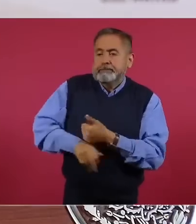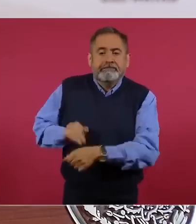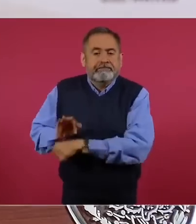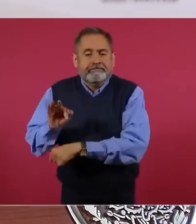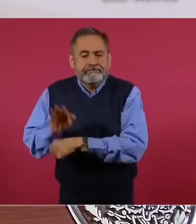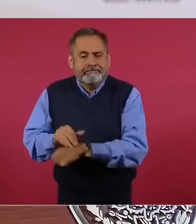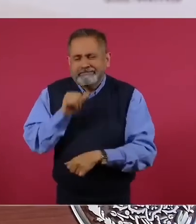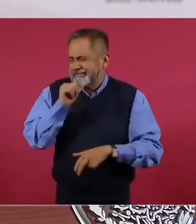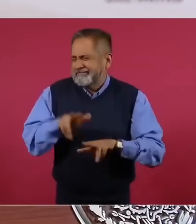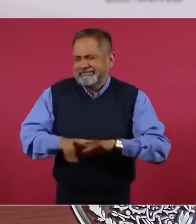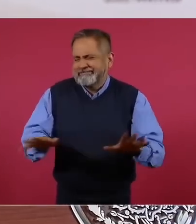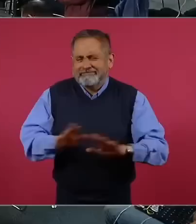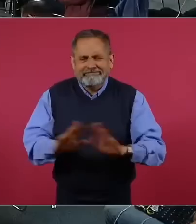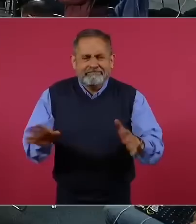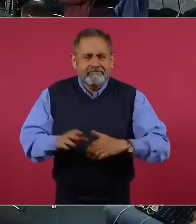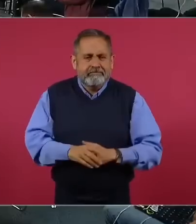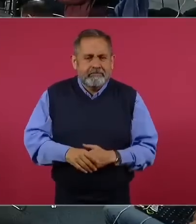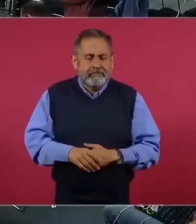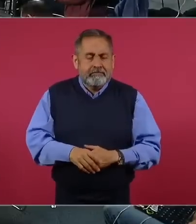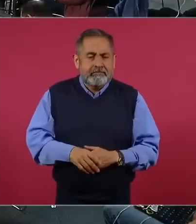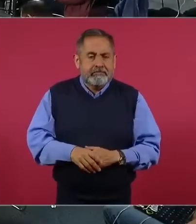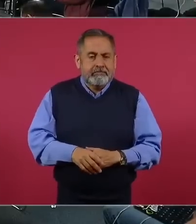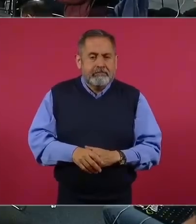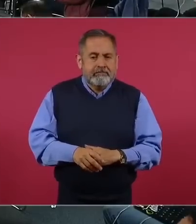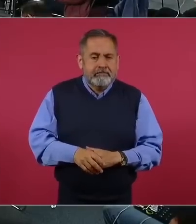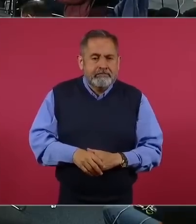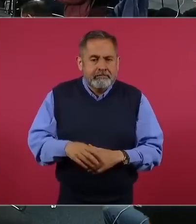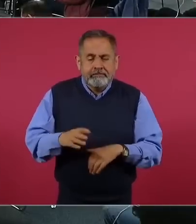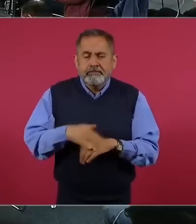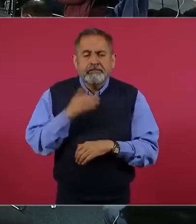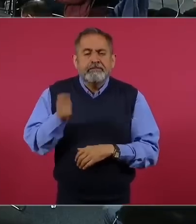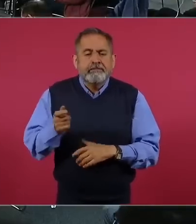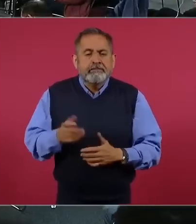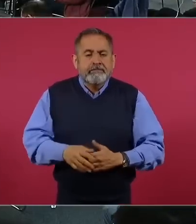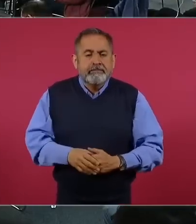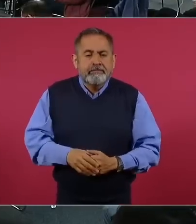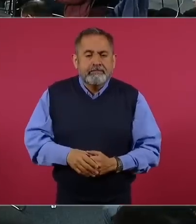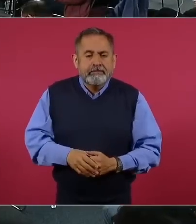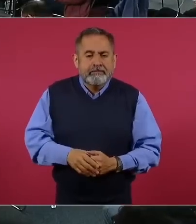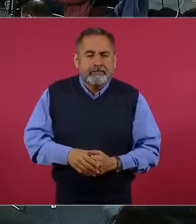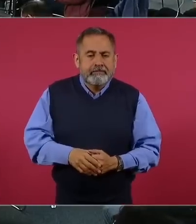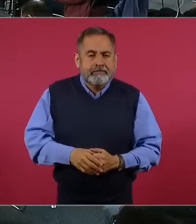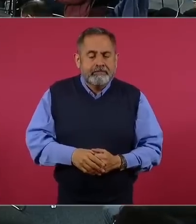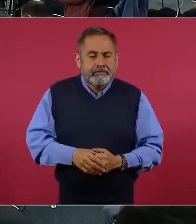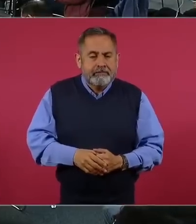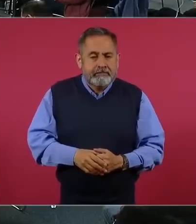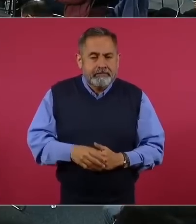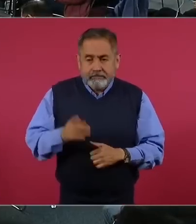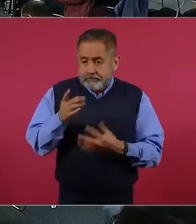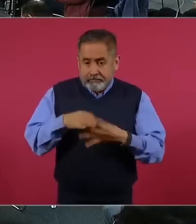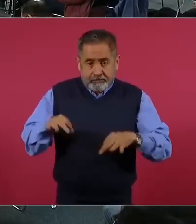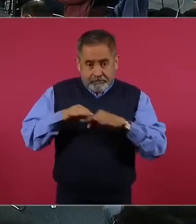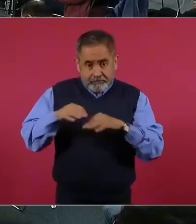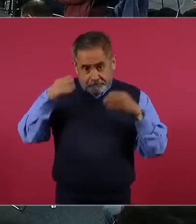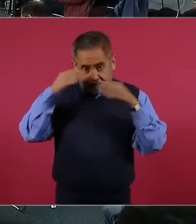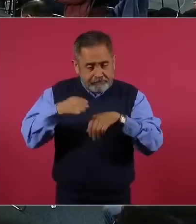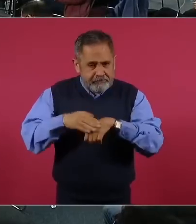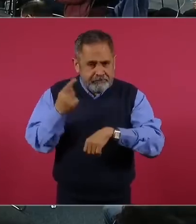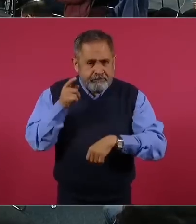nadie. Entonces, ¿por qué? ¿Por qué nos importa esto?